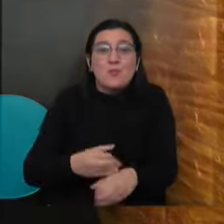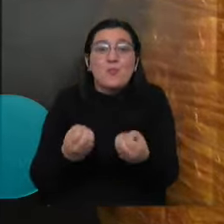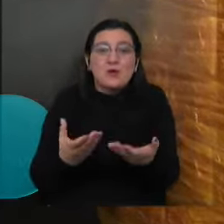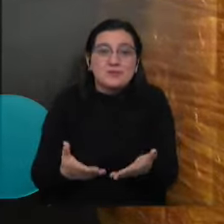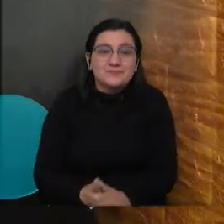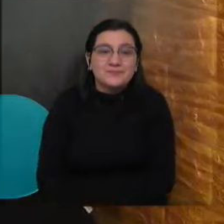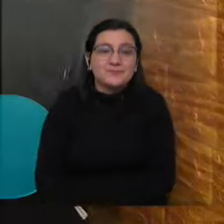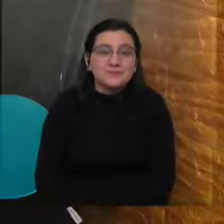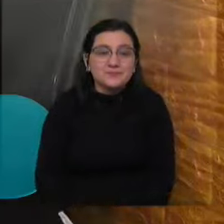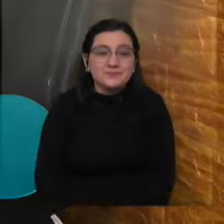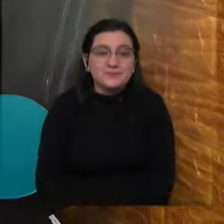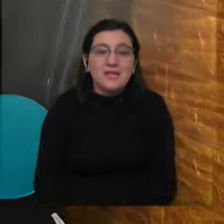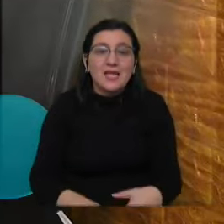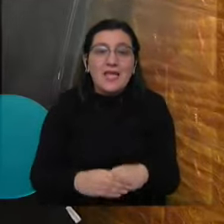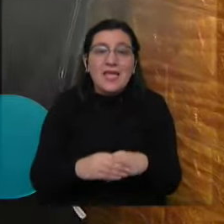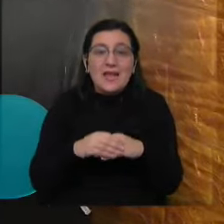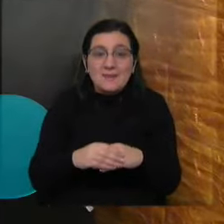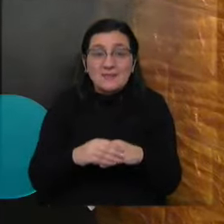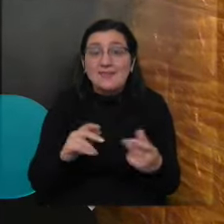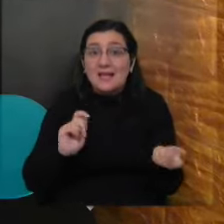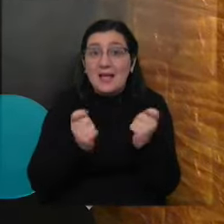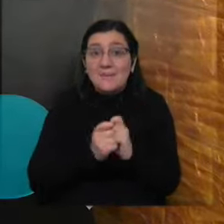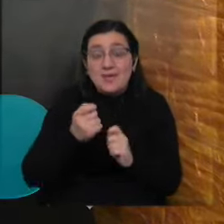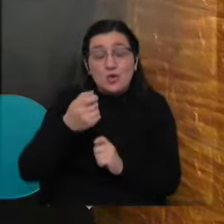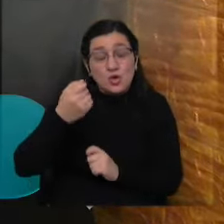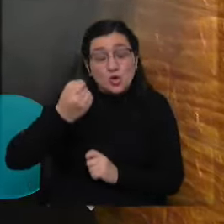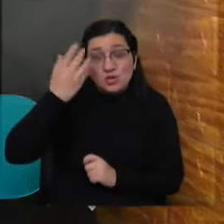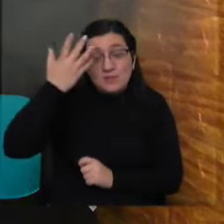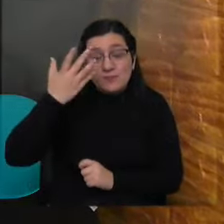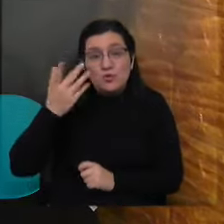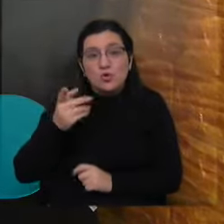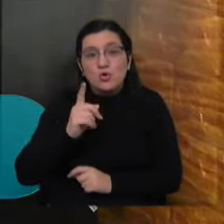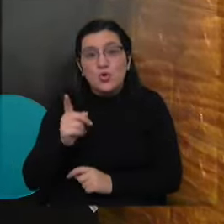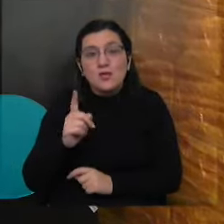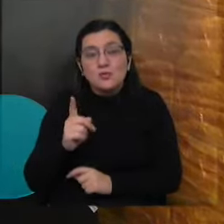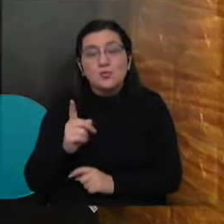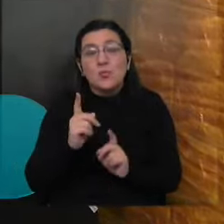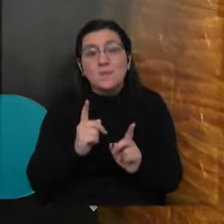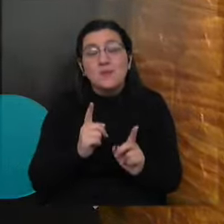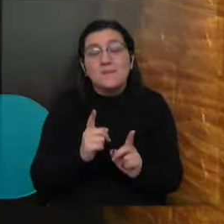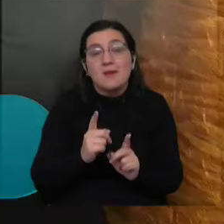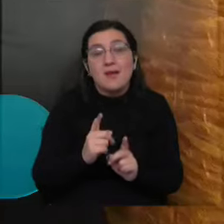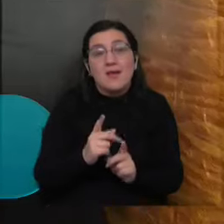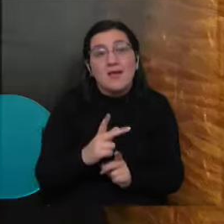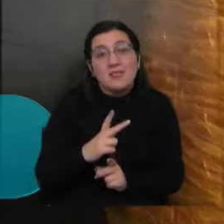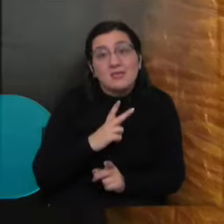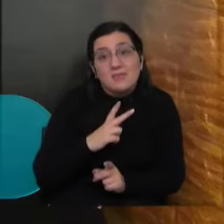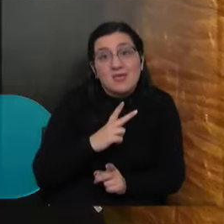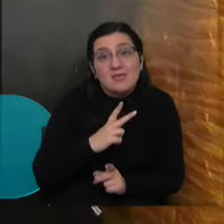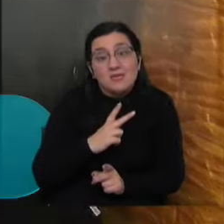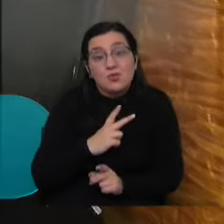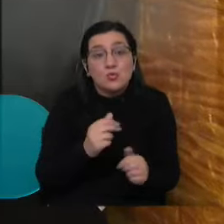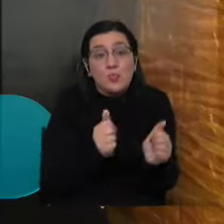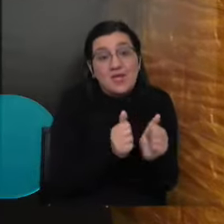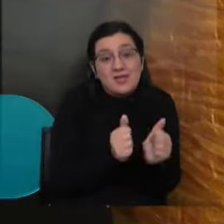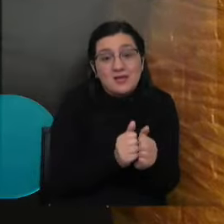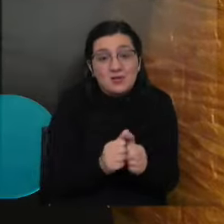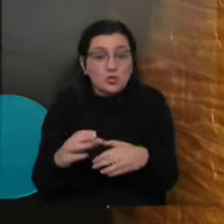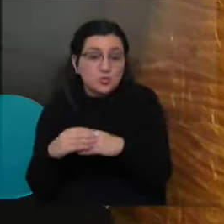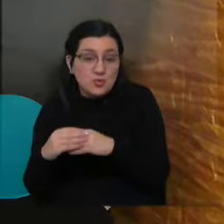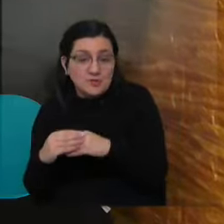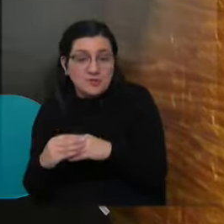eh A ver bueno la amistad tiene eso que cambia el concepto de intimidad es decir no tenés tu misma intimidad con tu pareja que con los amigos no sos una persona distinta